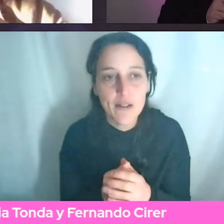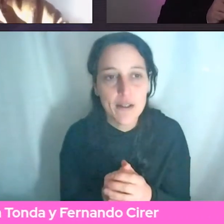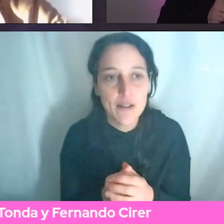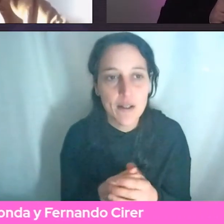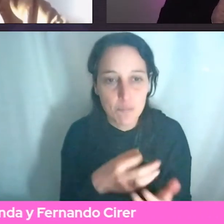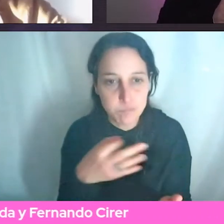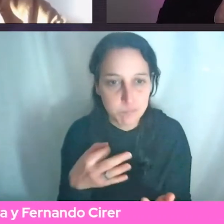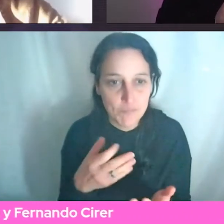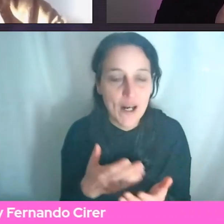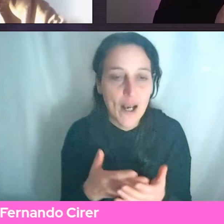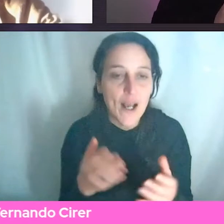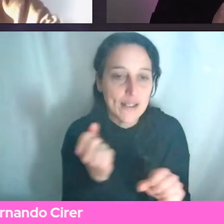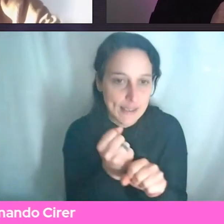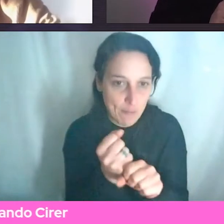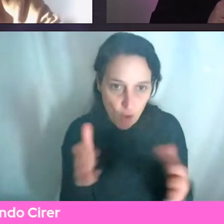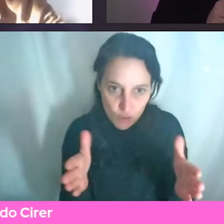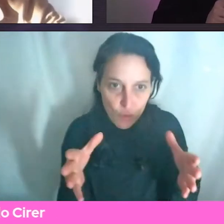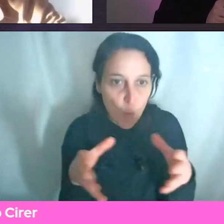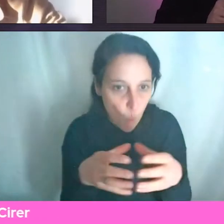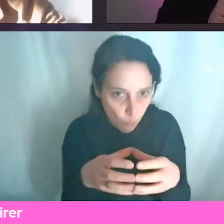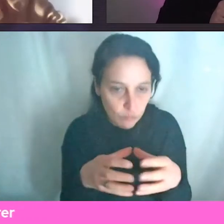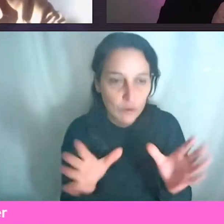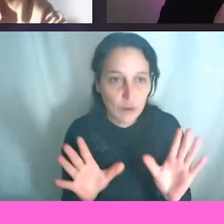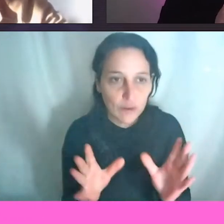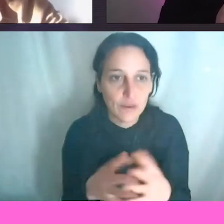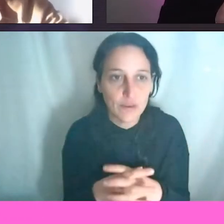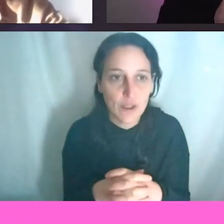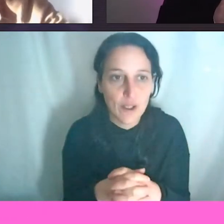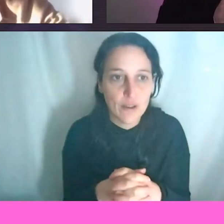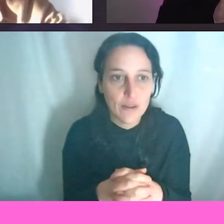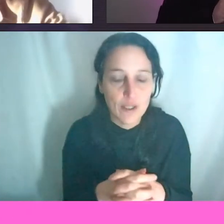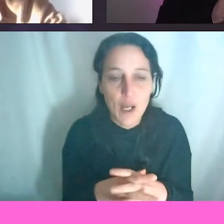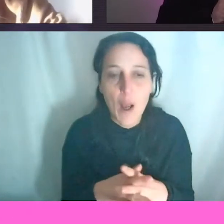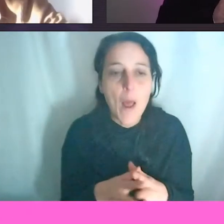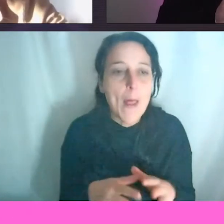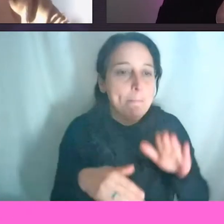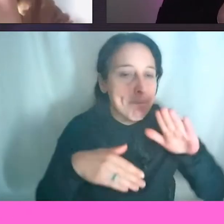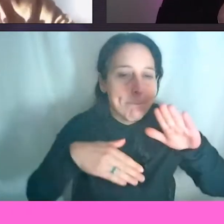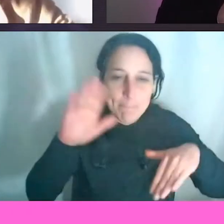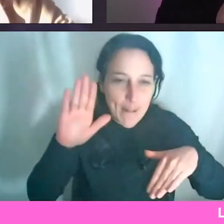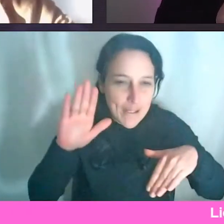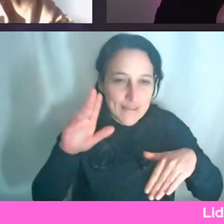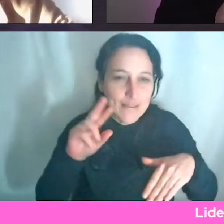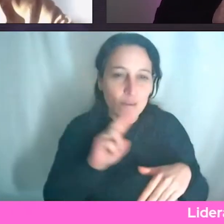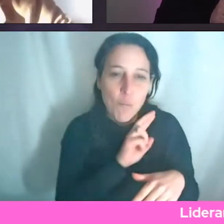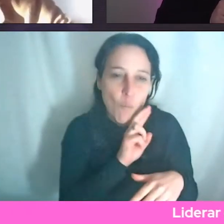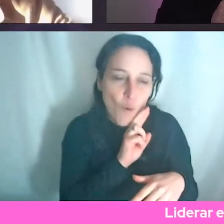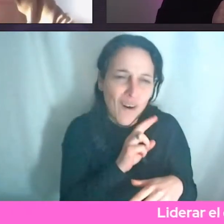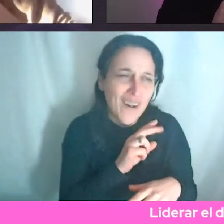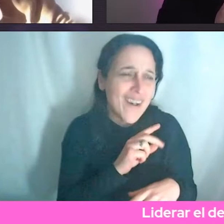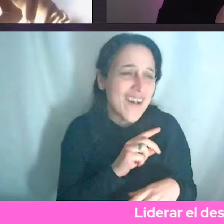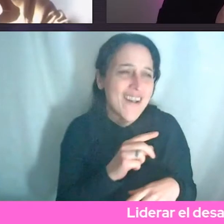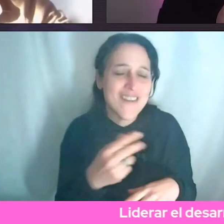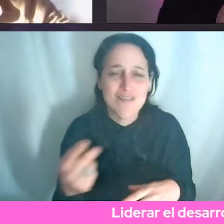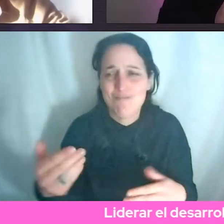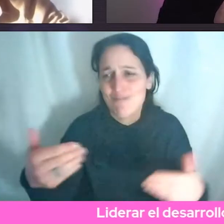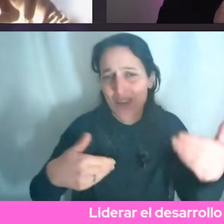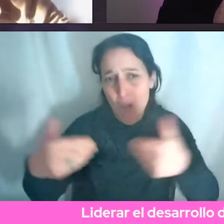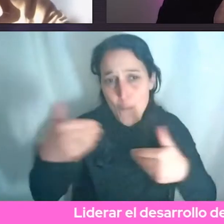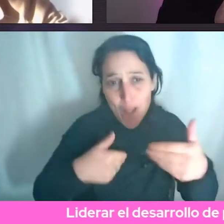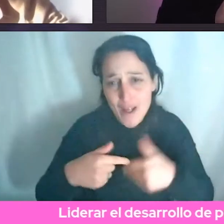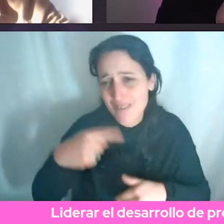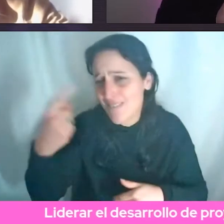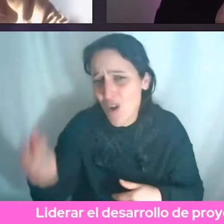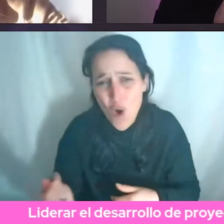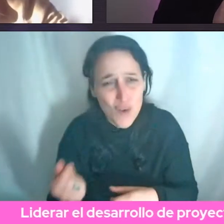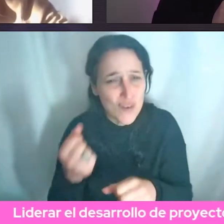las chicas no tienen un acercamiento previo, quizá la gran mayoría de nuestras chicas viene de otras áreas, de otros trabajos, y busca justamente con ADA